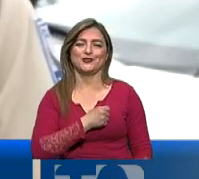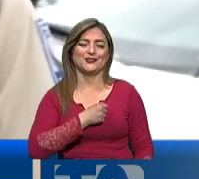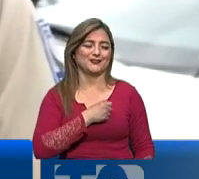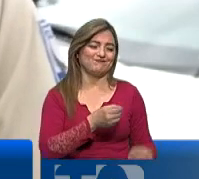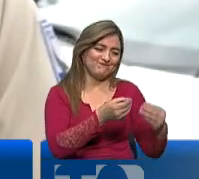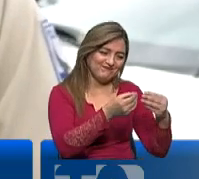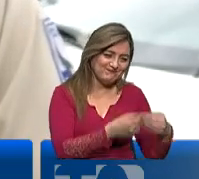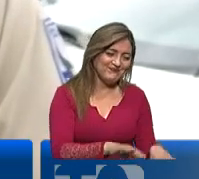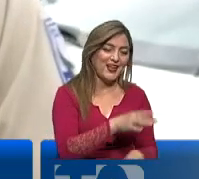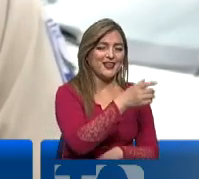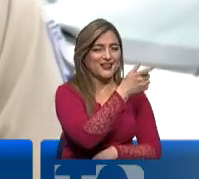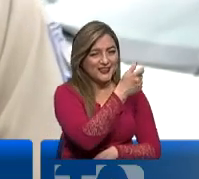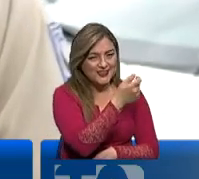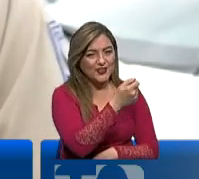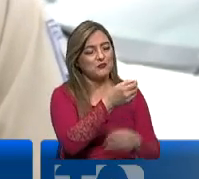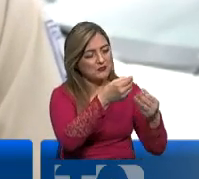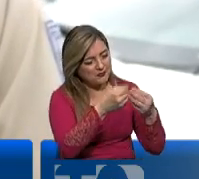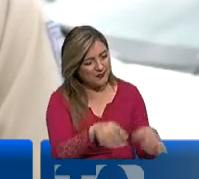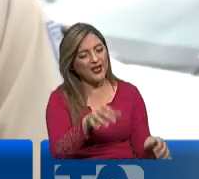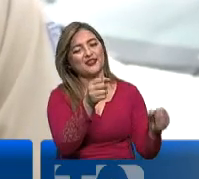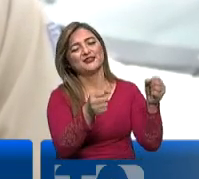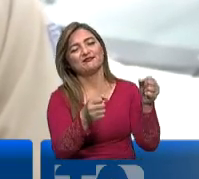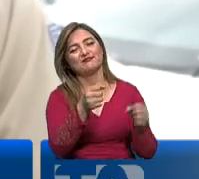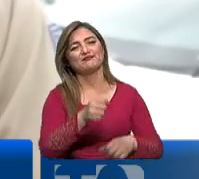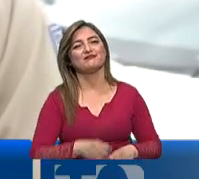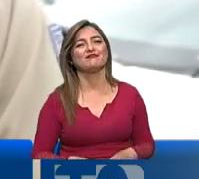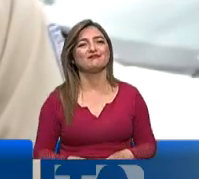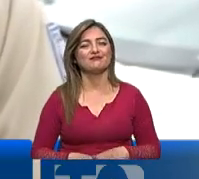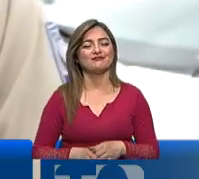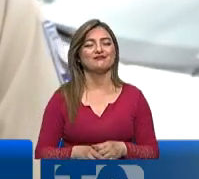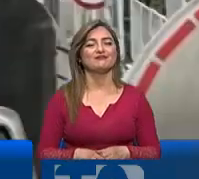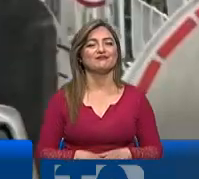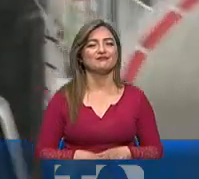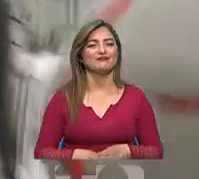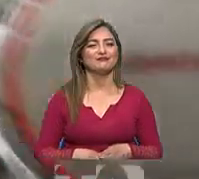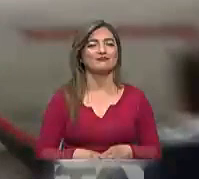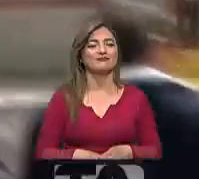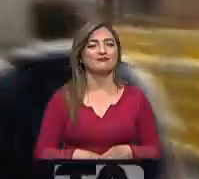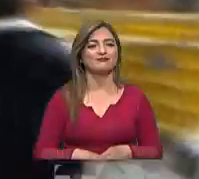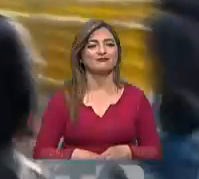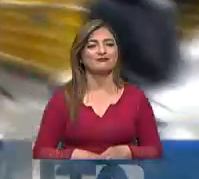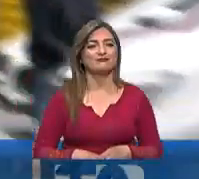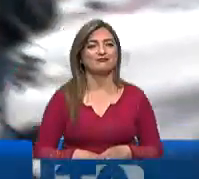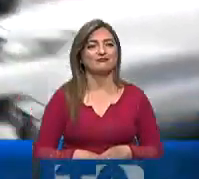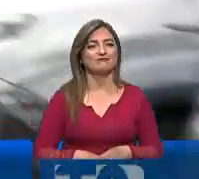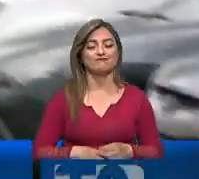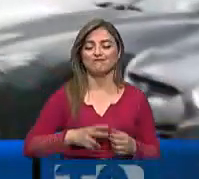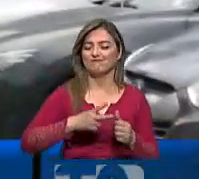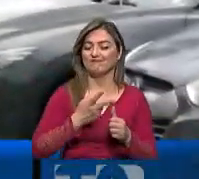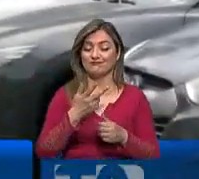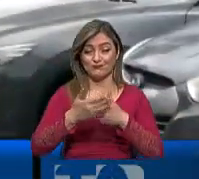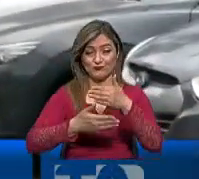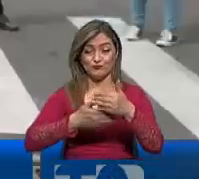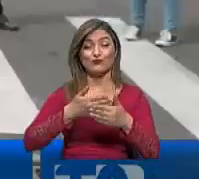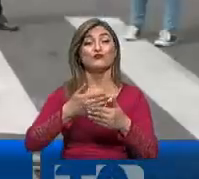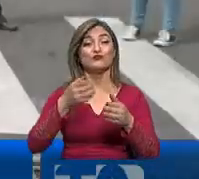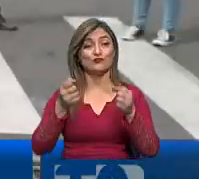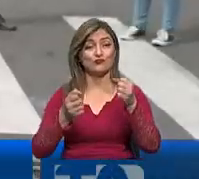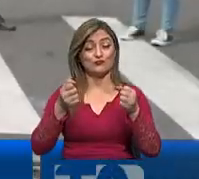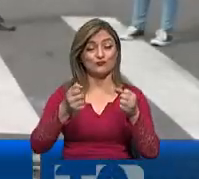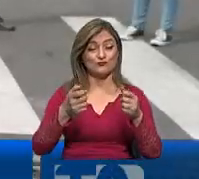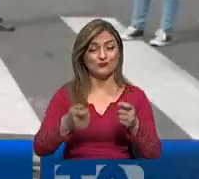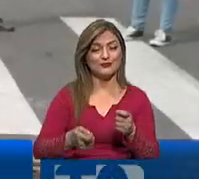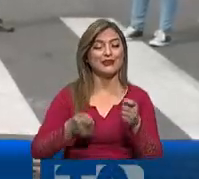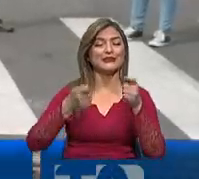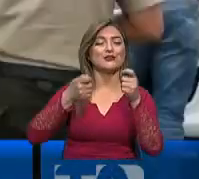pierden el dinero con los cuales ellos compraron los vehículos. Este es el tercer proceso de devolución que se